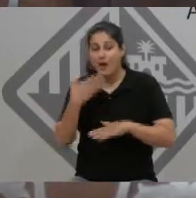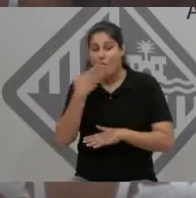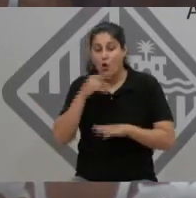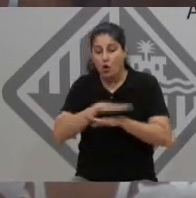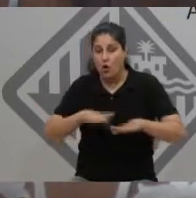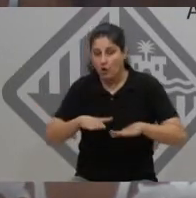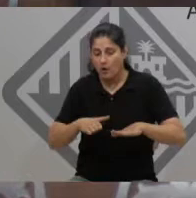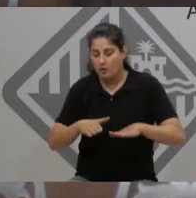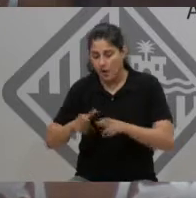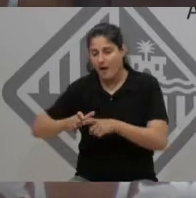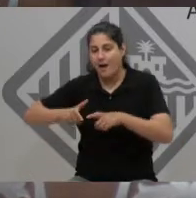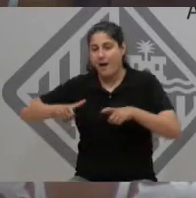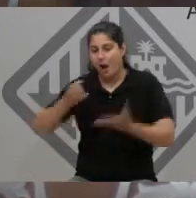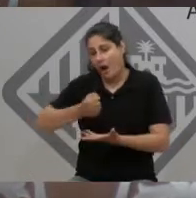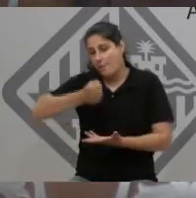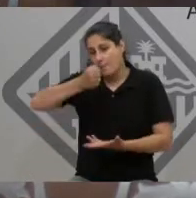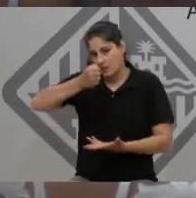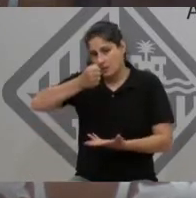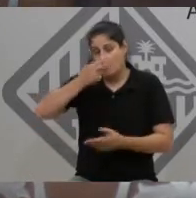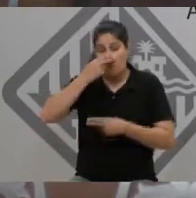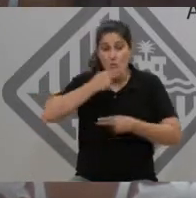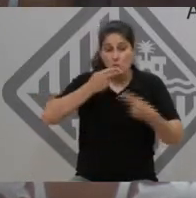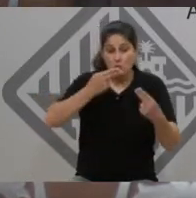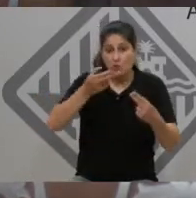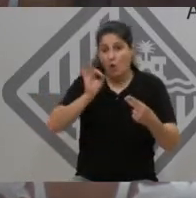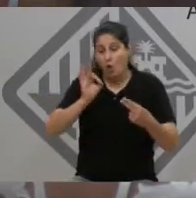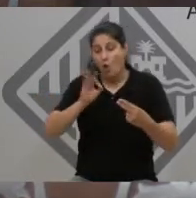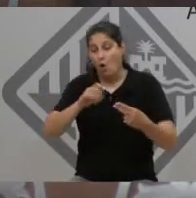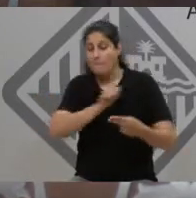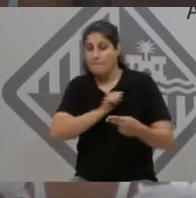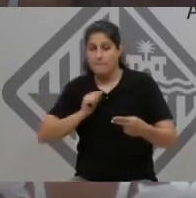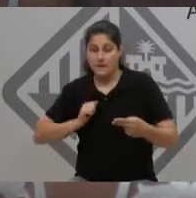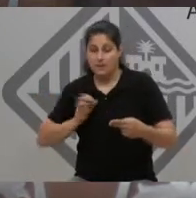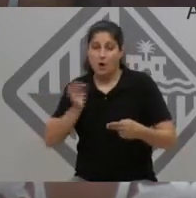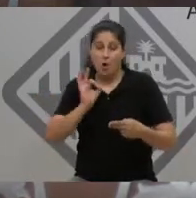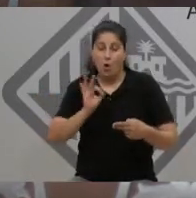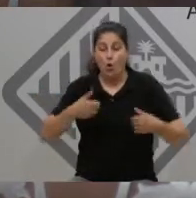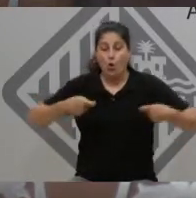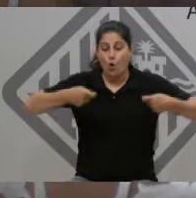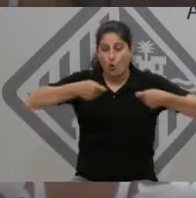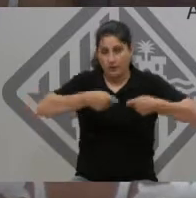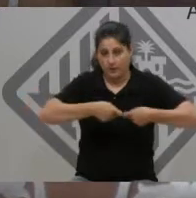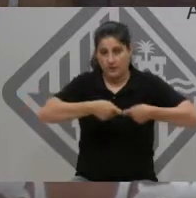infants, tanto públicas como privadas y o concertadas.